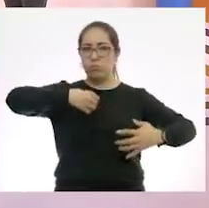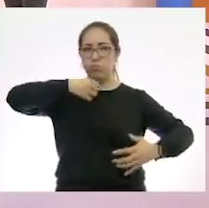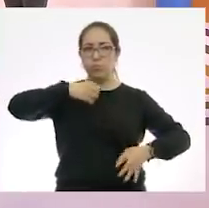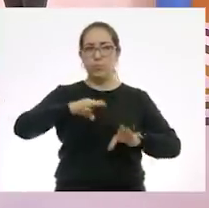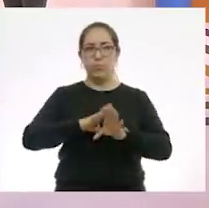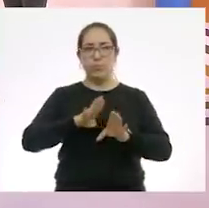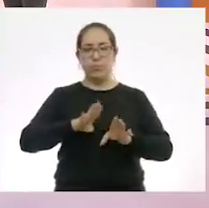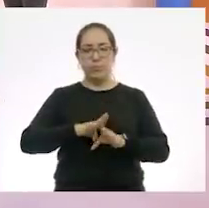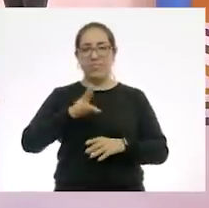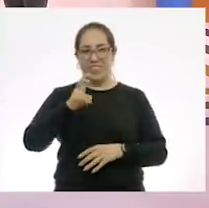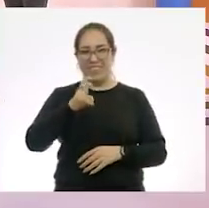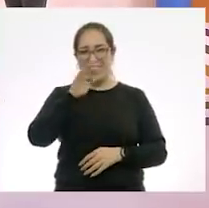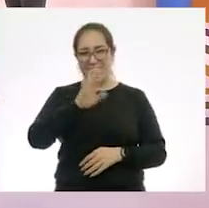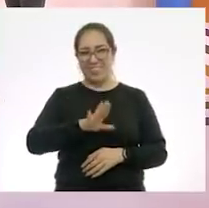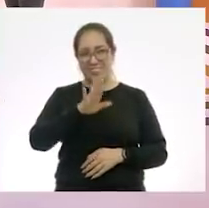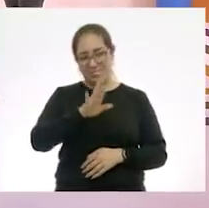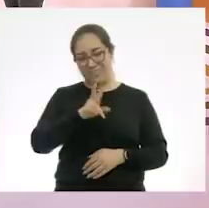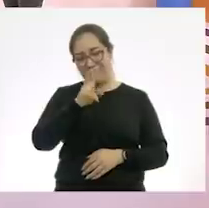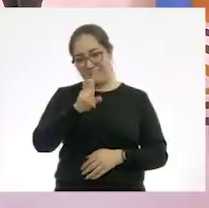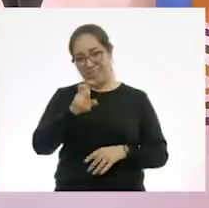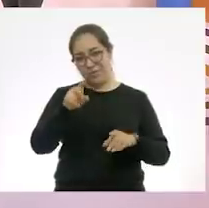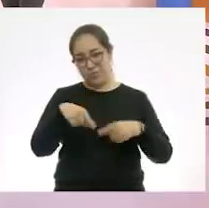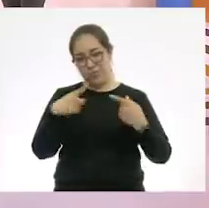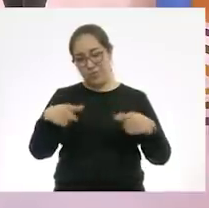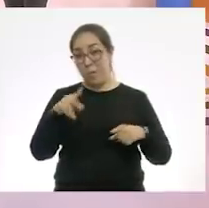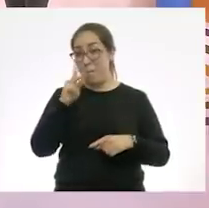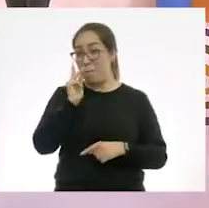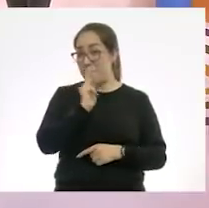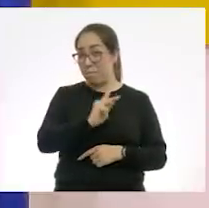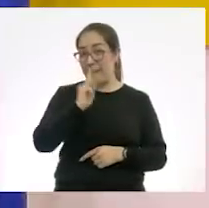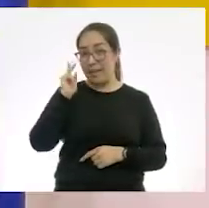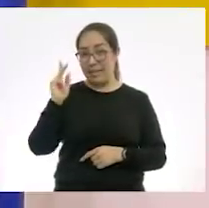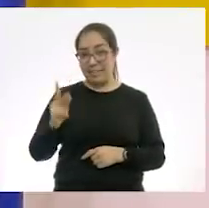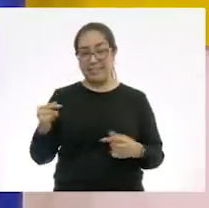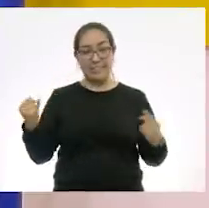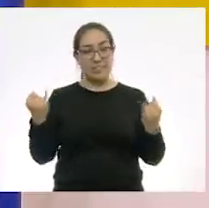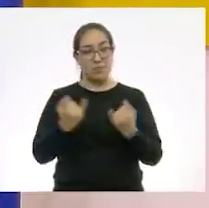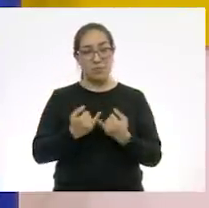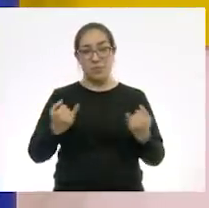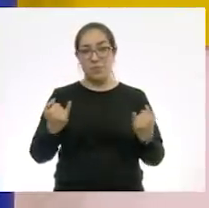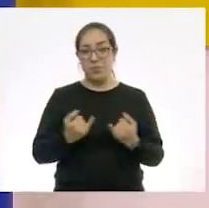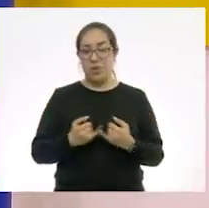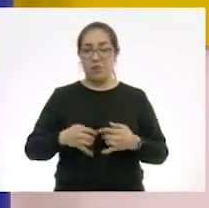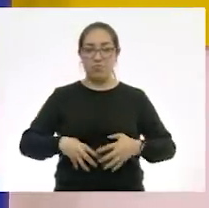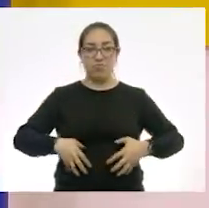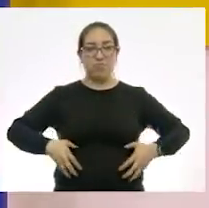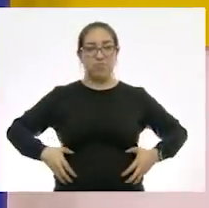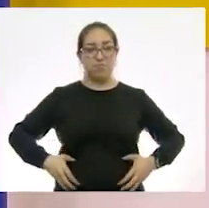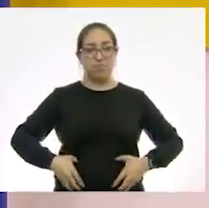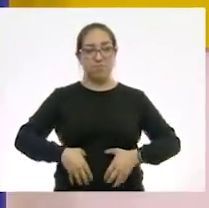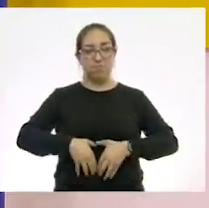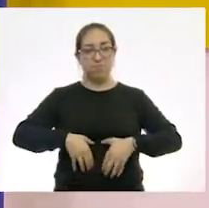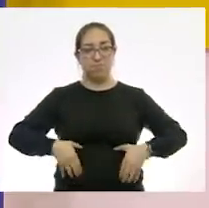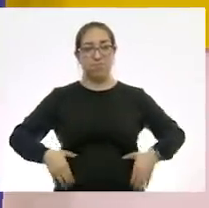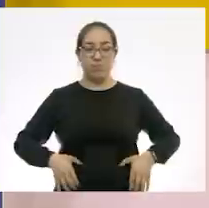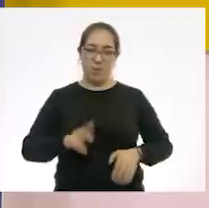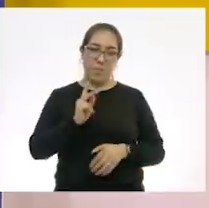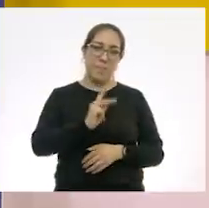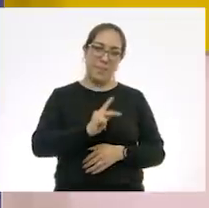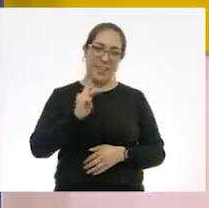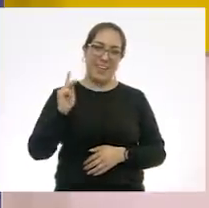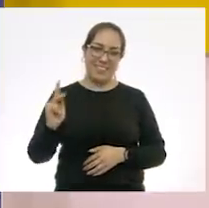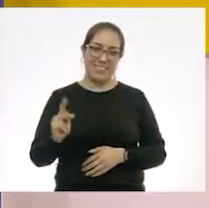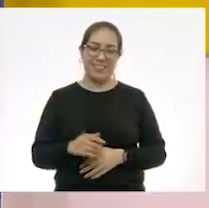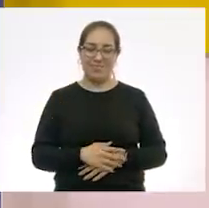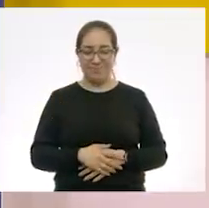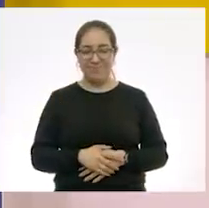como popote. Exactamente. Bueno, la bolsa que tiene justamente donde se infla esa gaita, así se parece. Tiene la forma de un estómago.